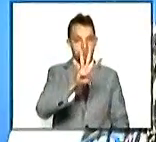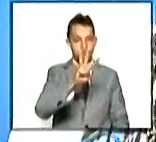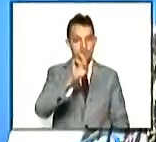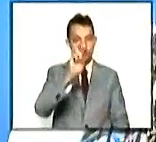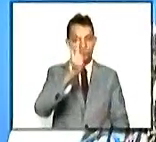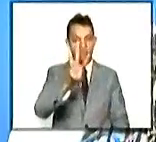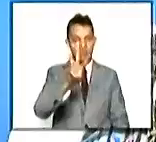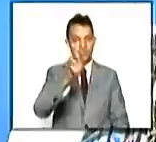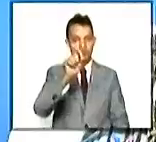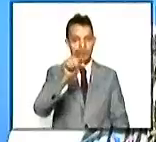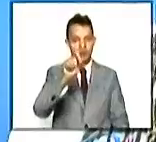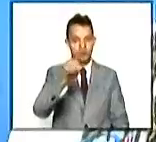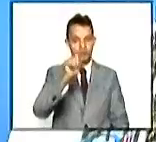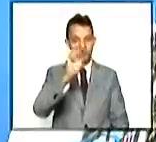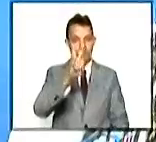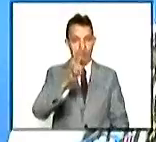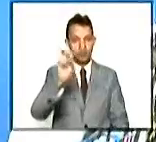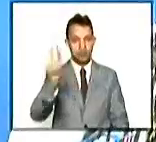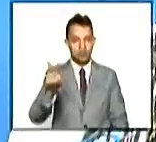64-311-42,